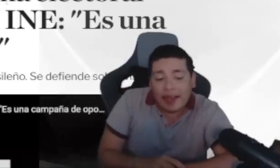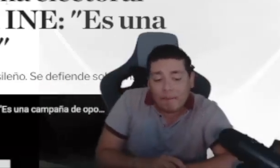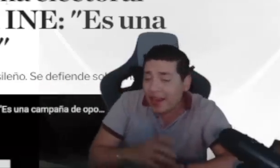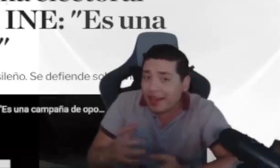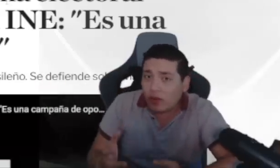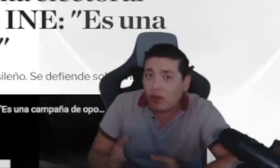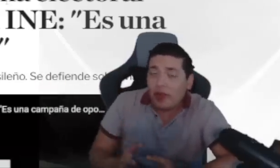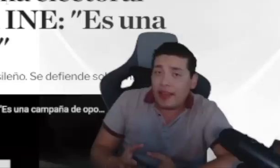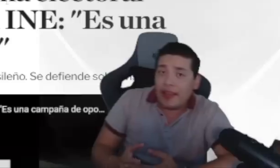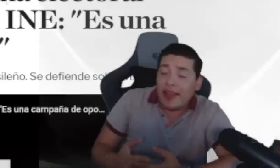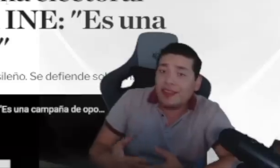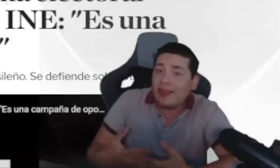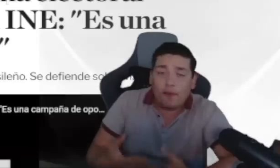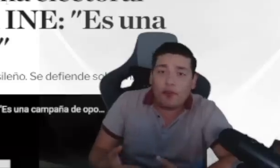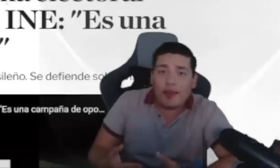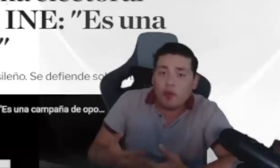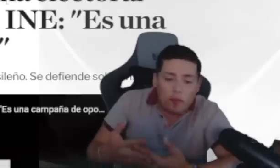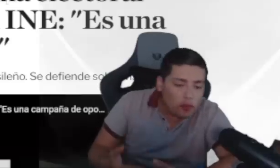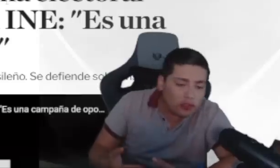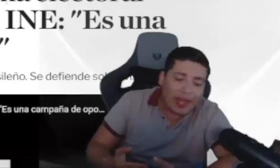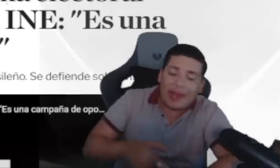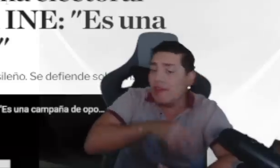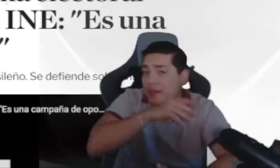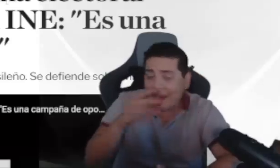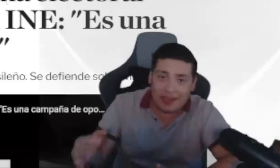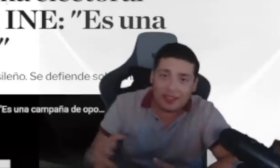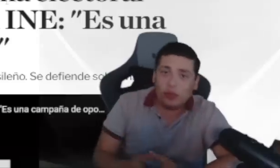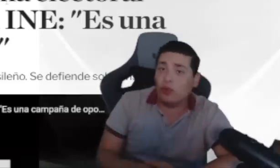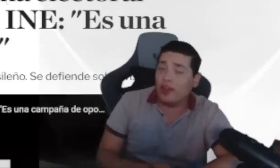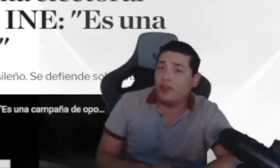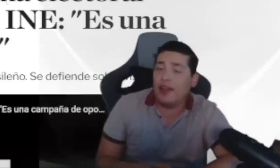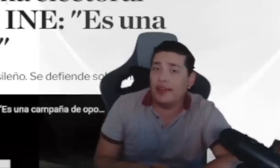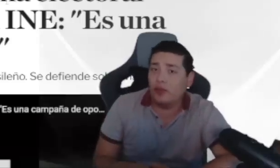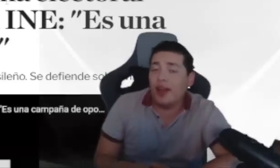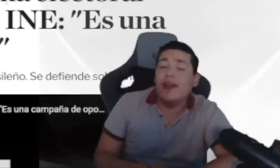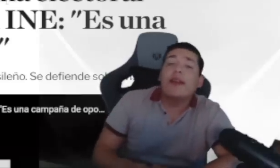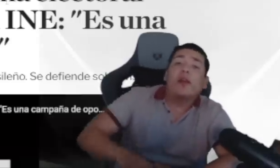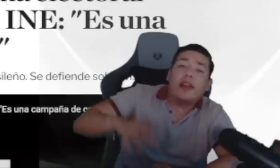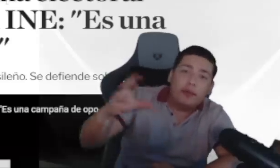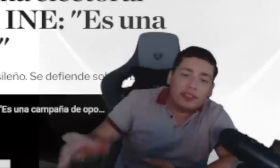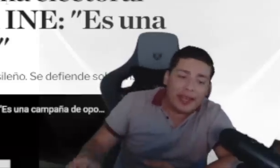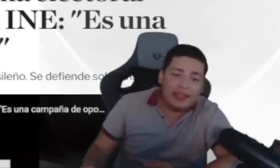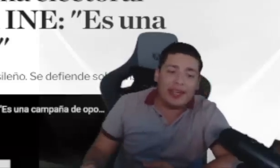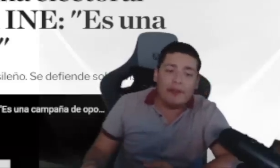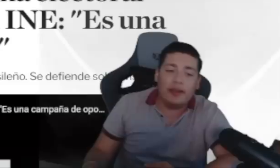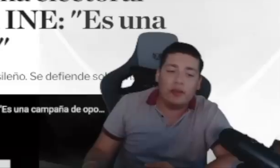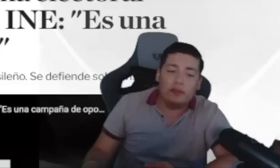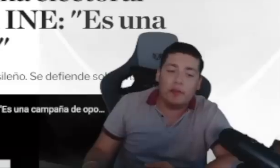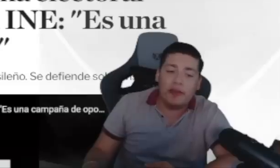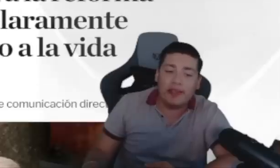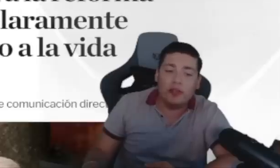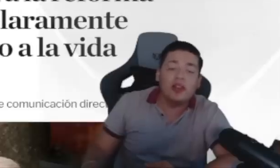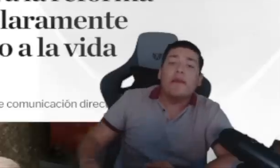que México y esta reforma no busca eliminar al Instituto Nacional Electoral. Lo que busca es acabar